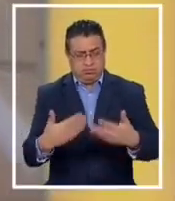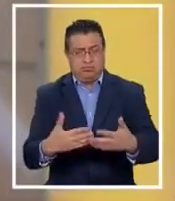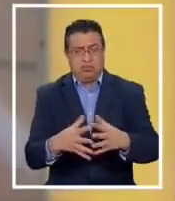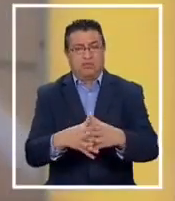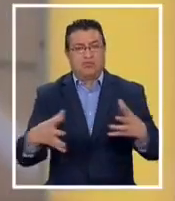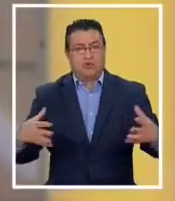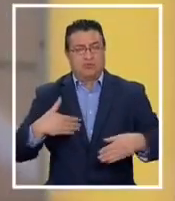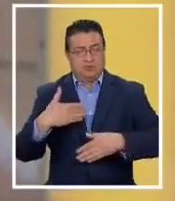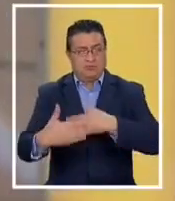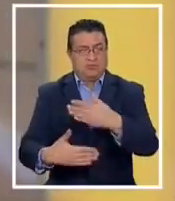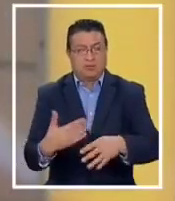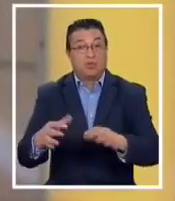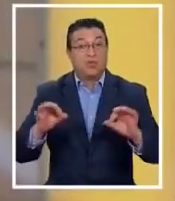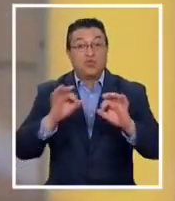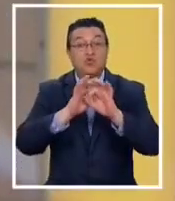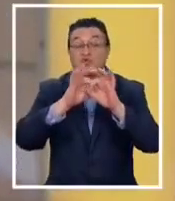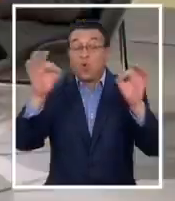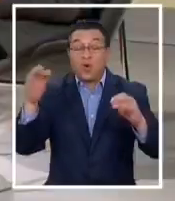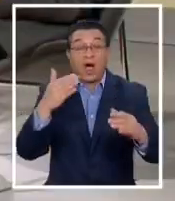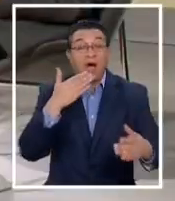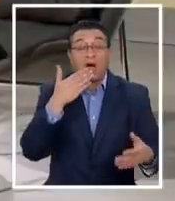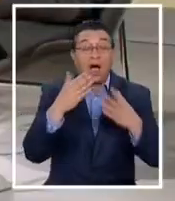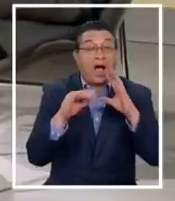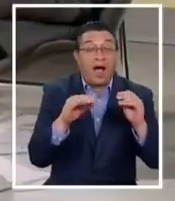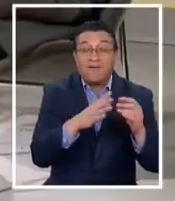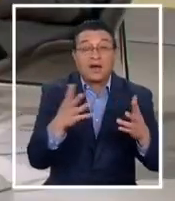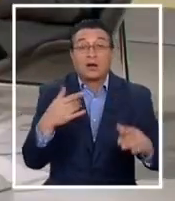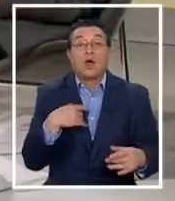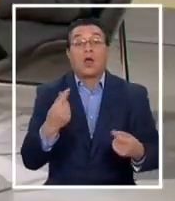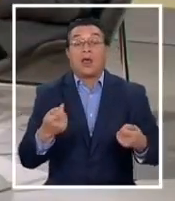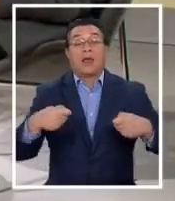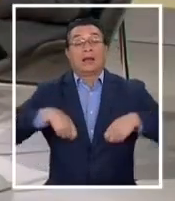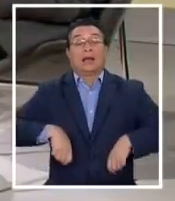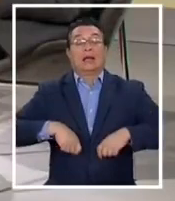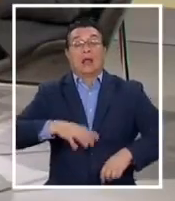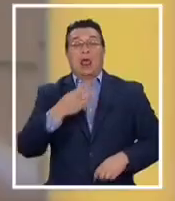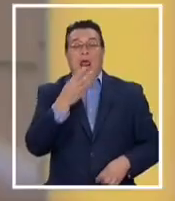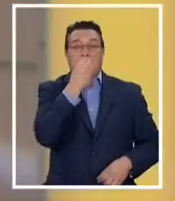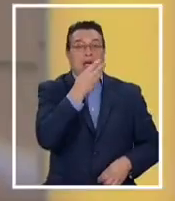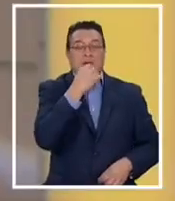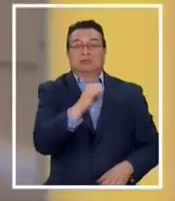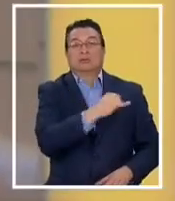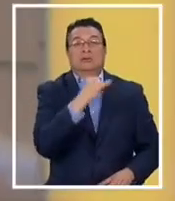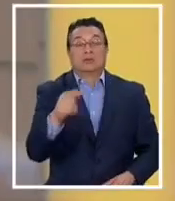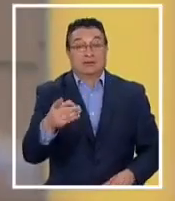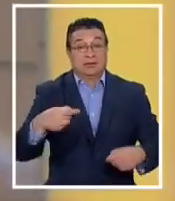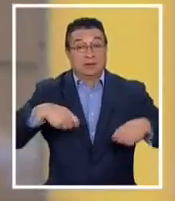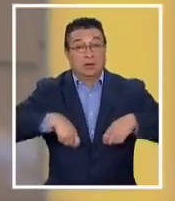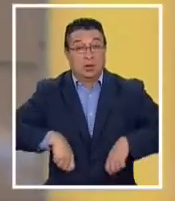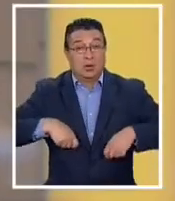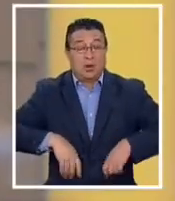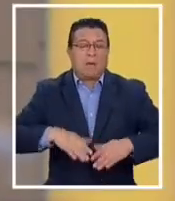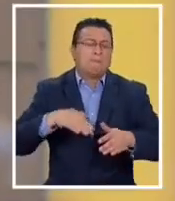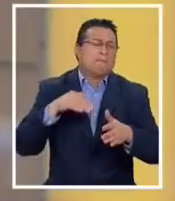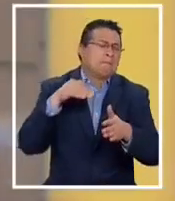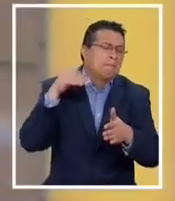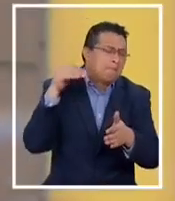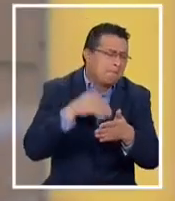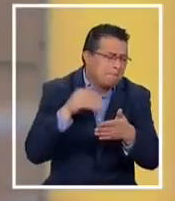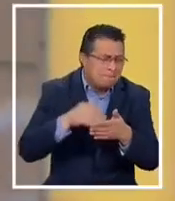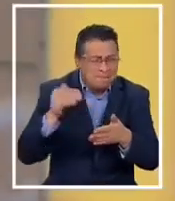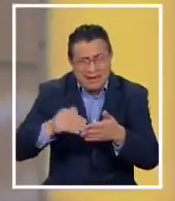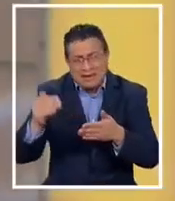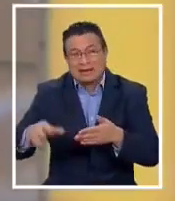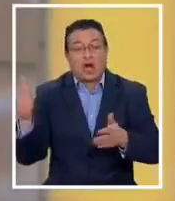productivo nunca quiso hablar las utilidades las utilidades que tiene la minería son multimillonarias y